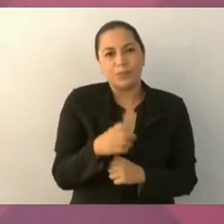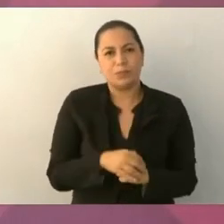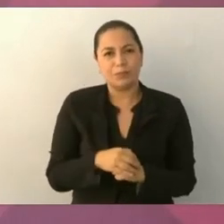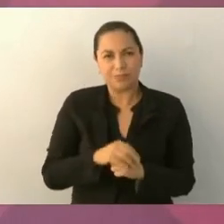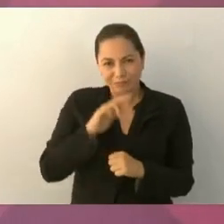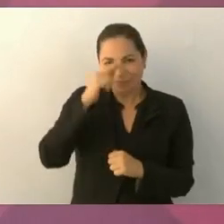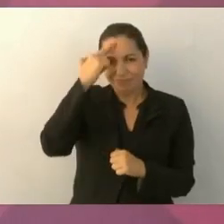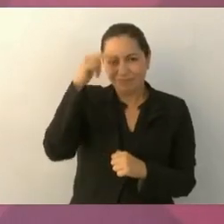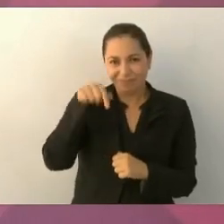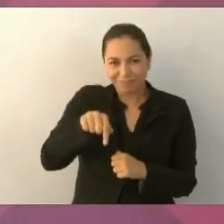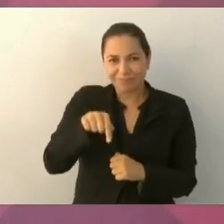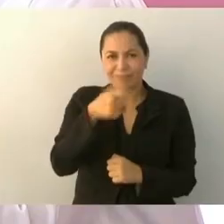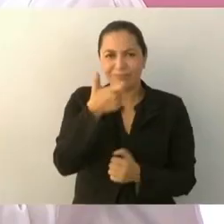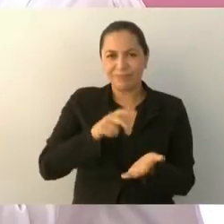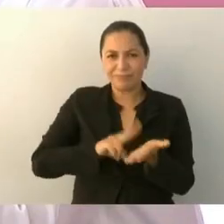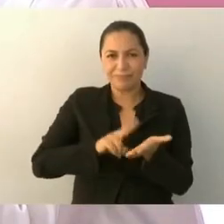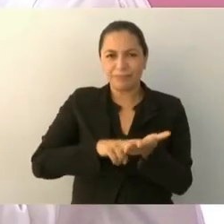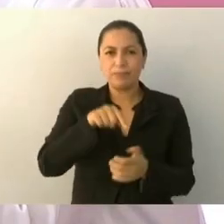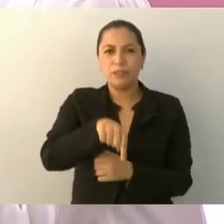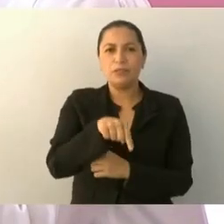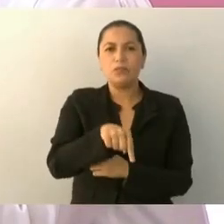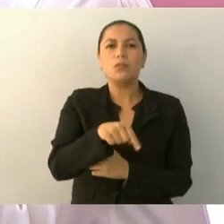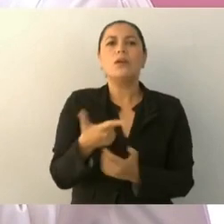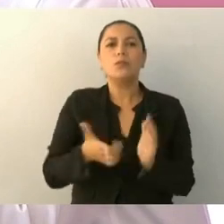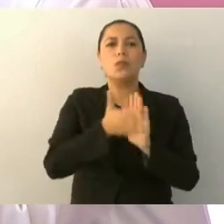esta obra? Alrededor de 10,000